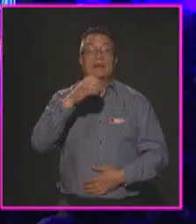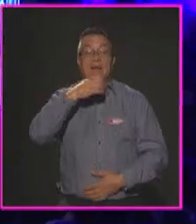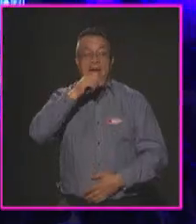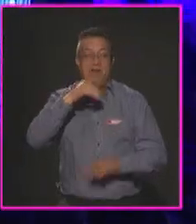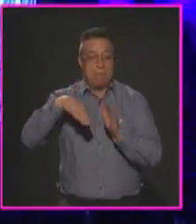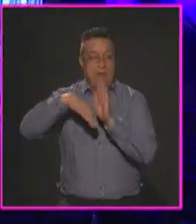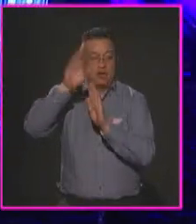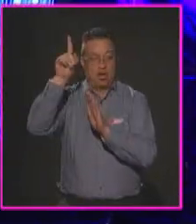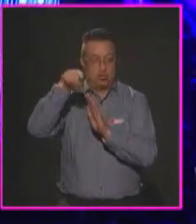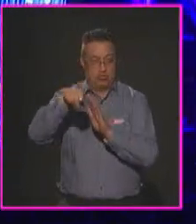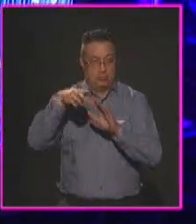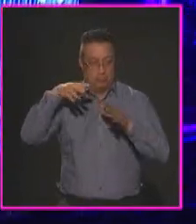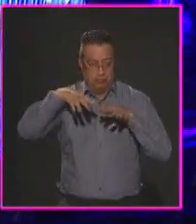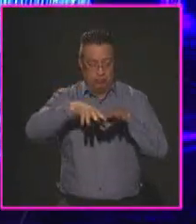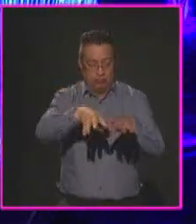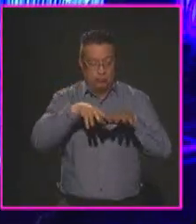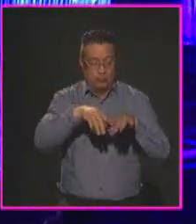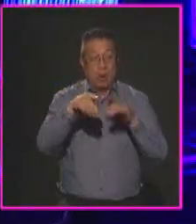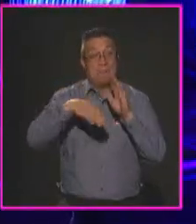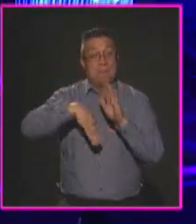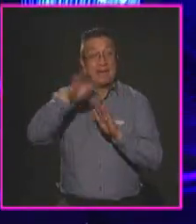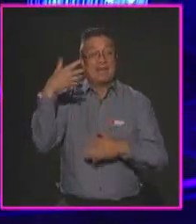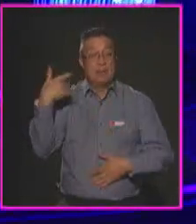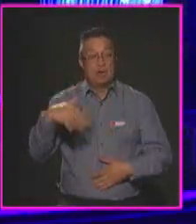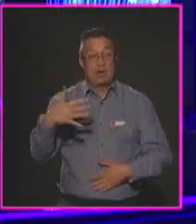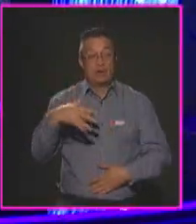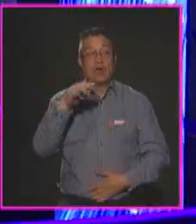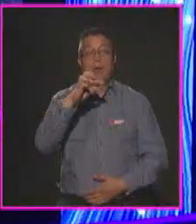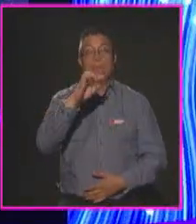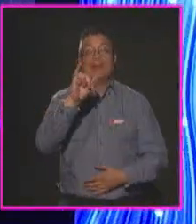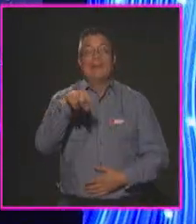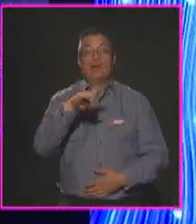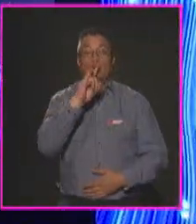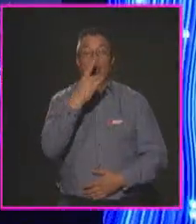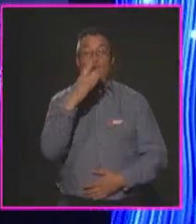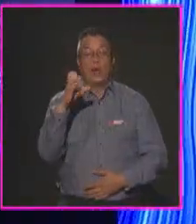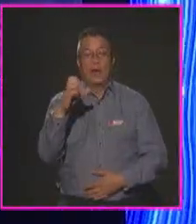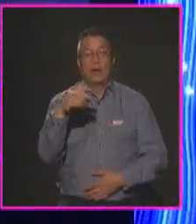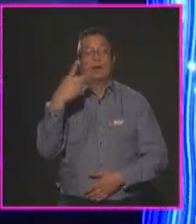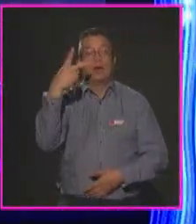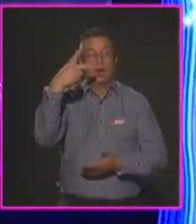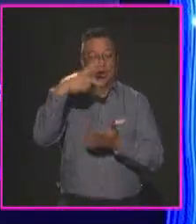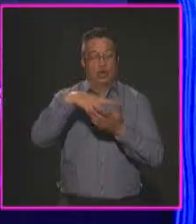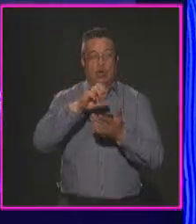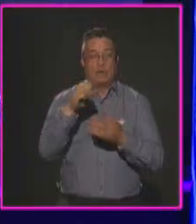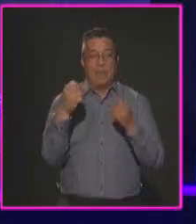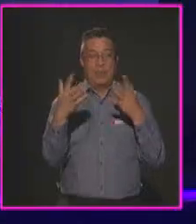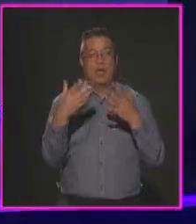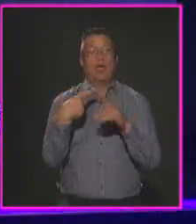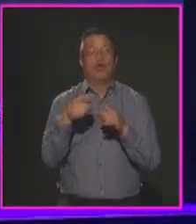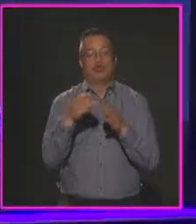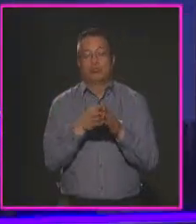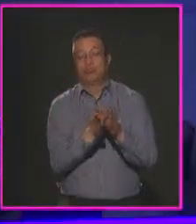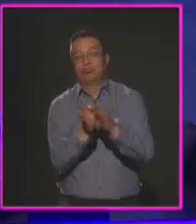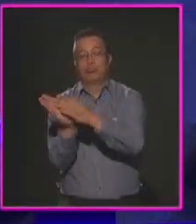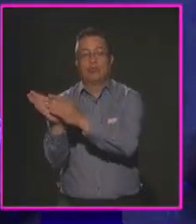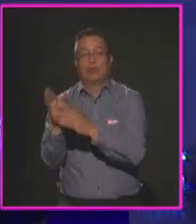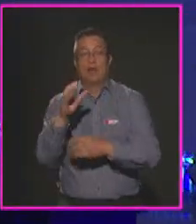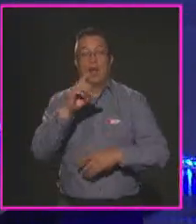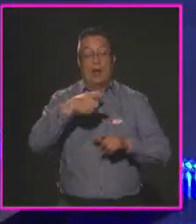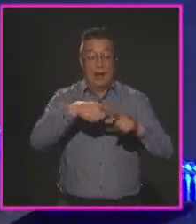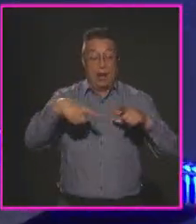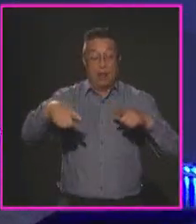el más importante es el estero Pintué, desviado en el 2010. La laguna de Aculeo